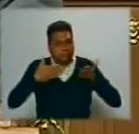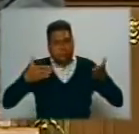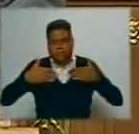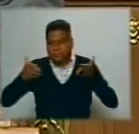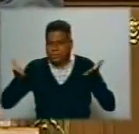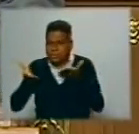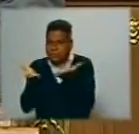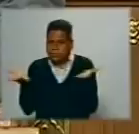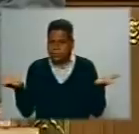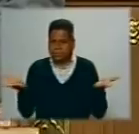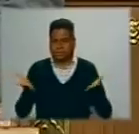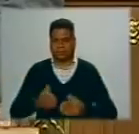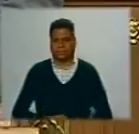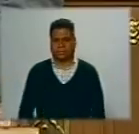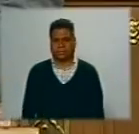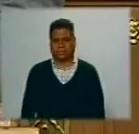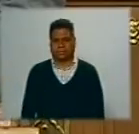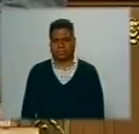en función